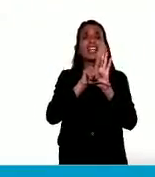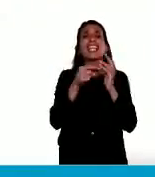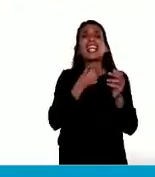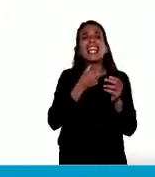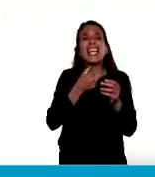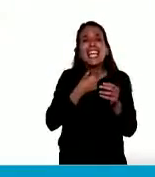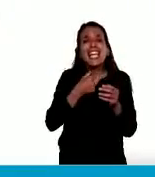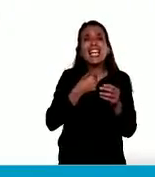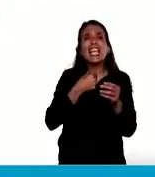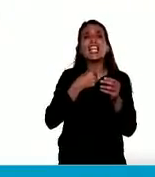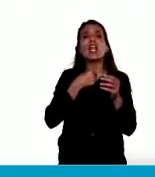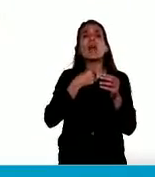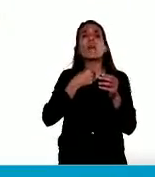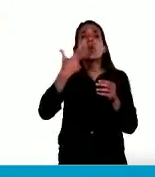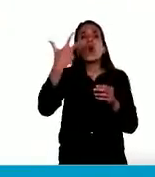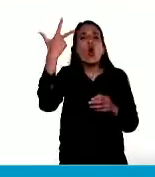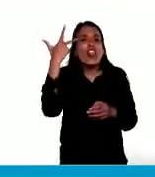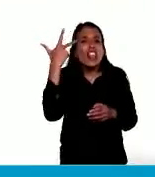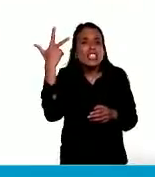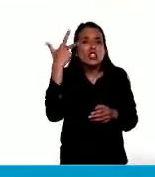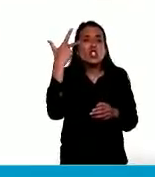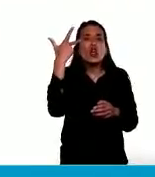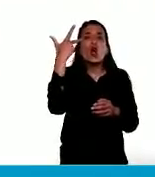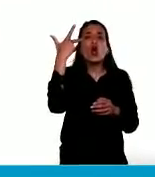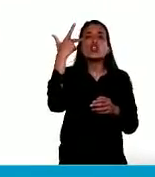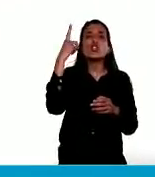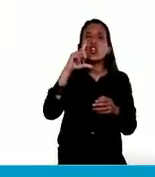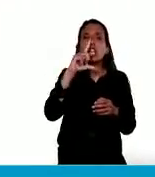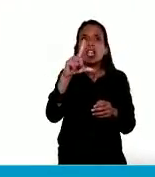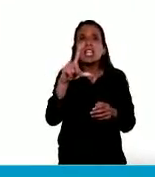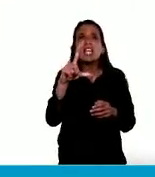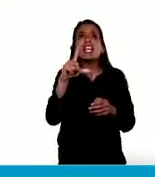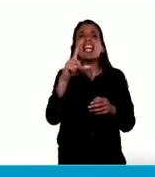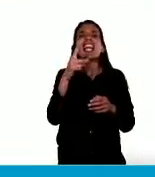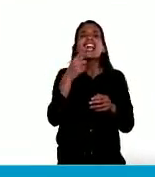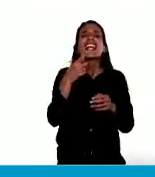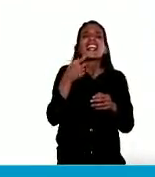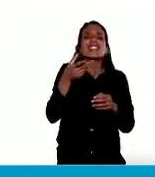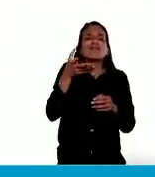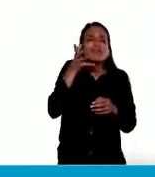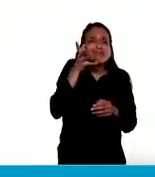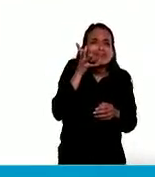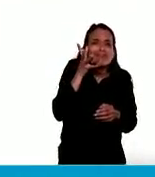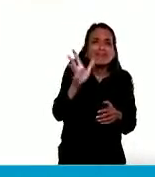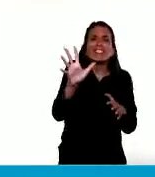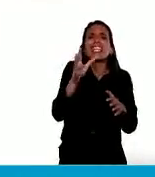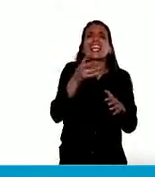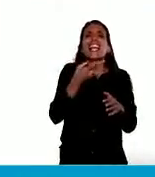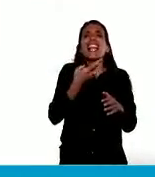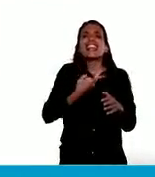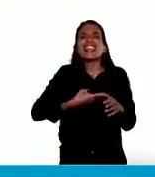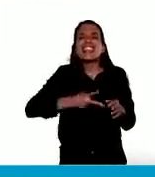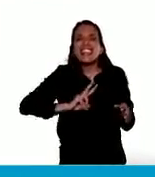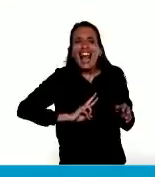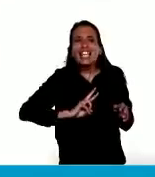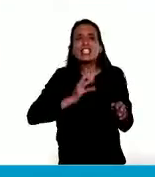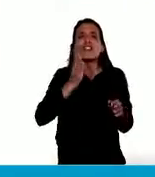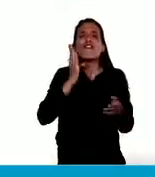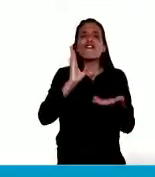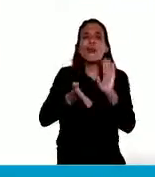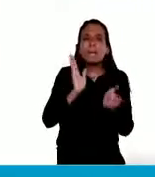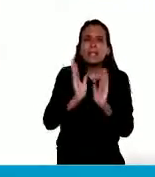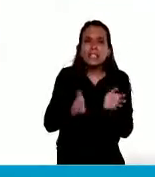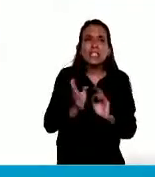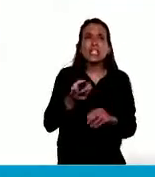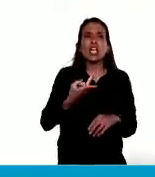el 18 de junio de cada año el travesticidio y el transfemicidio. Ese día